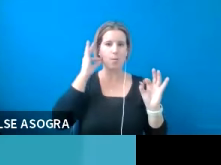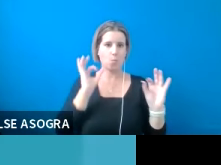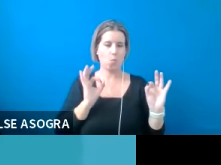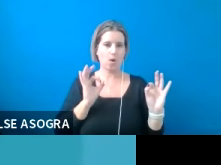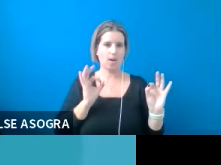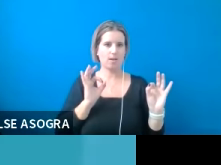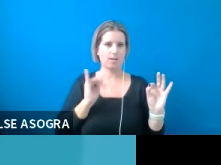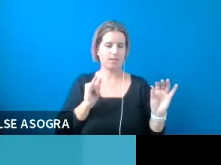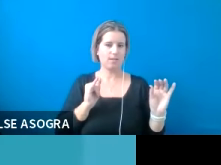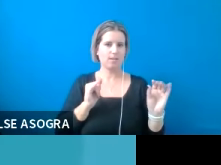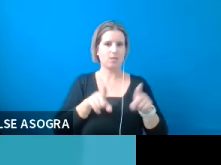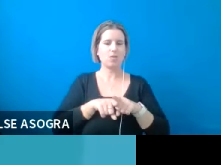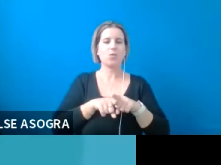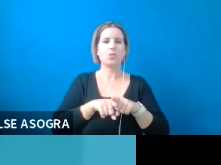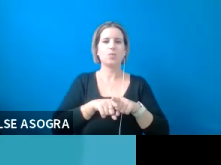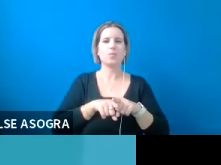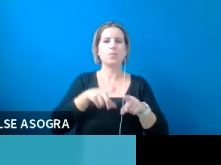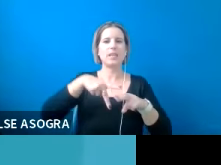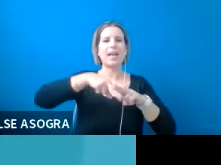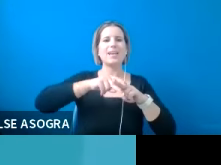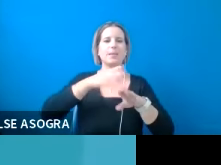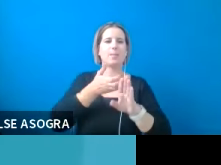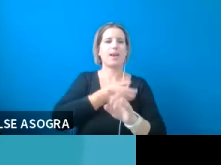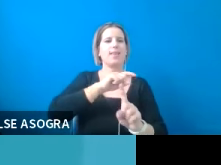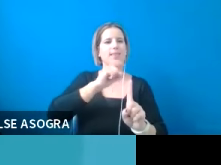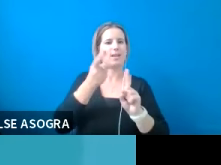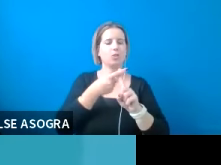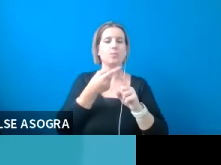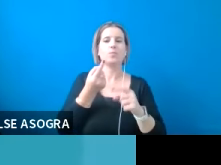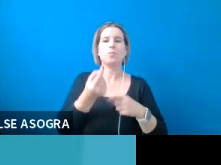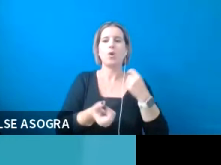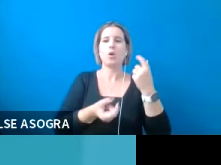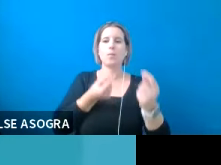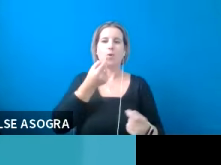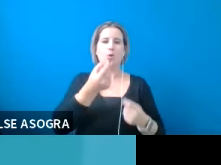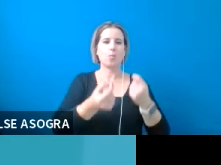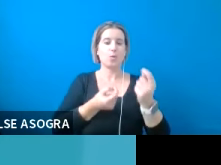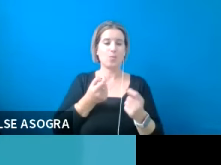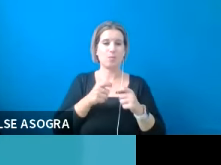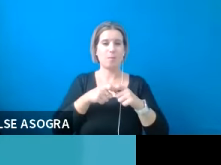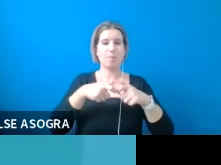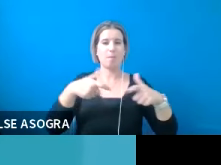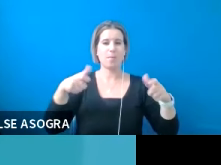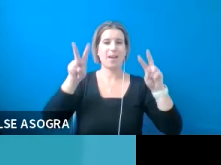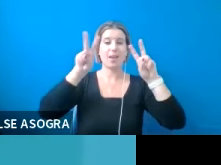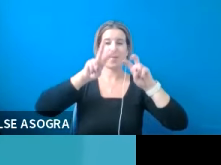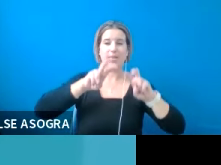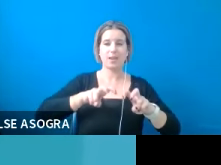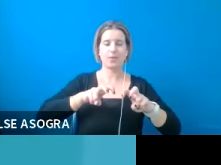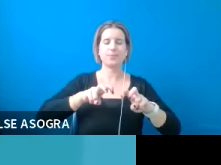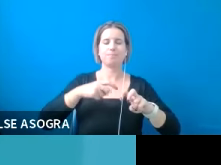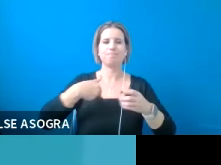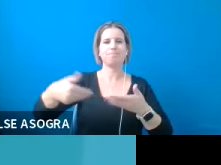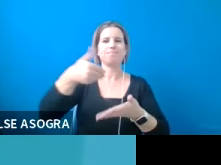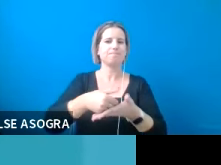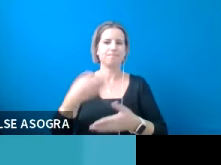las herramientas que se utilizan para los diagnósticos y poco a poco cada vez más las investigaciones están sugiriendo